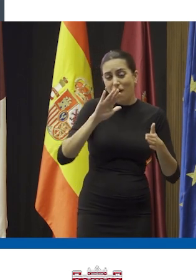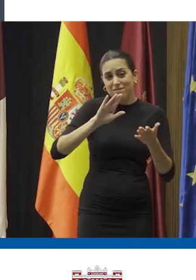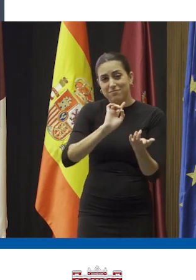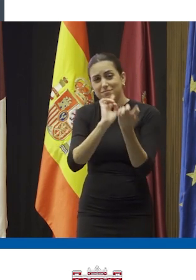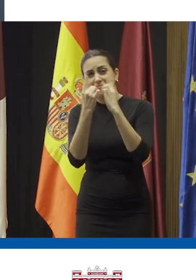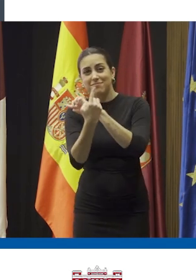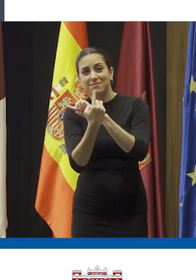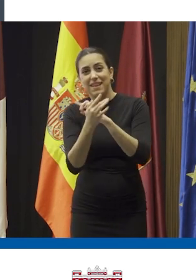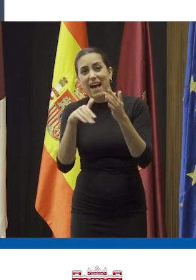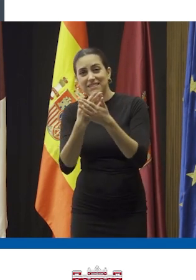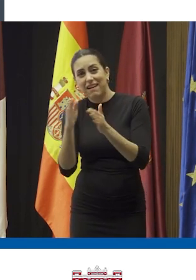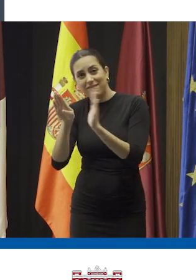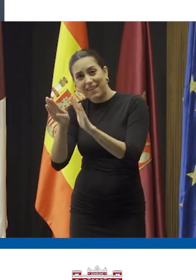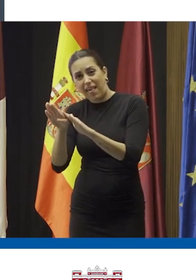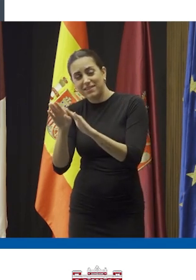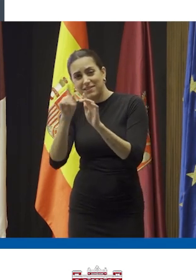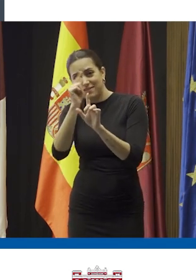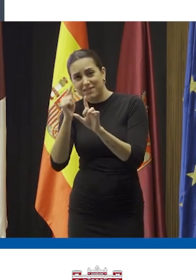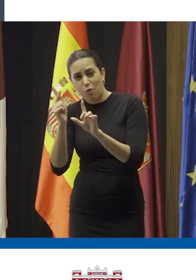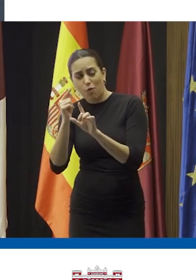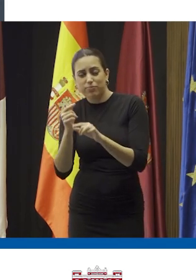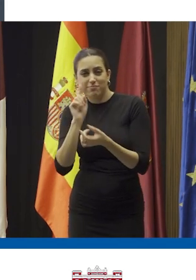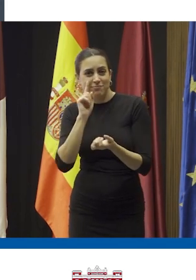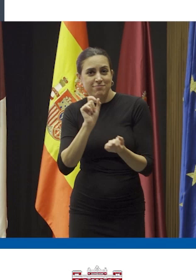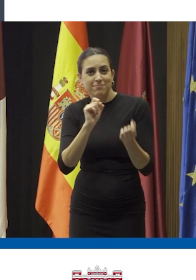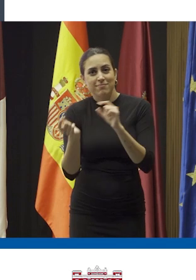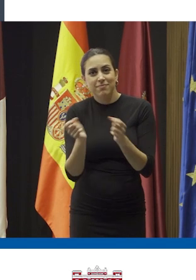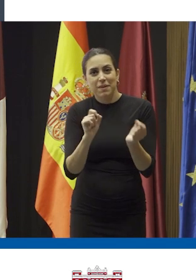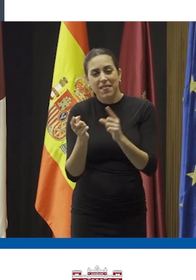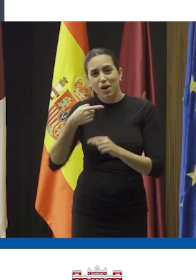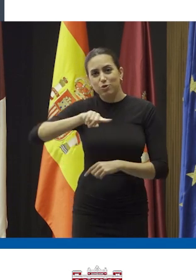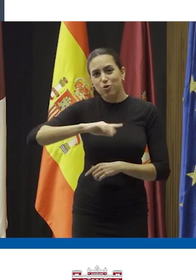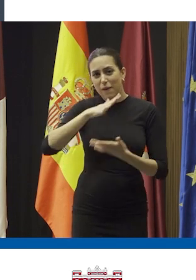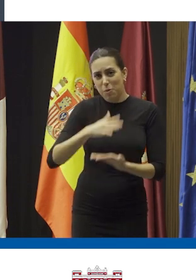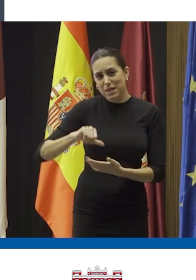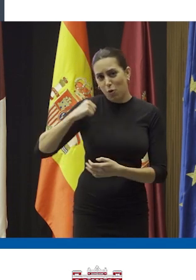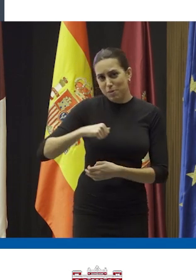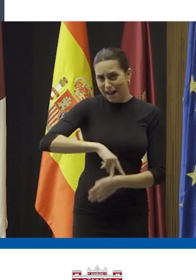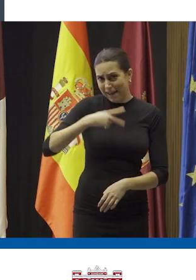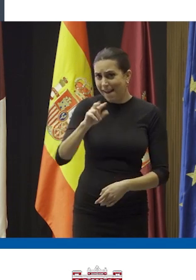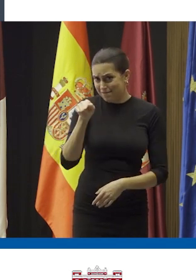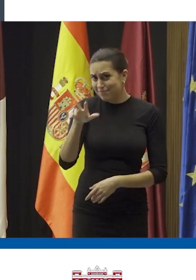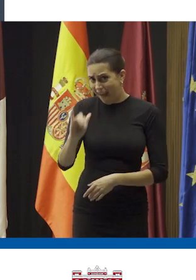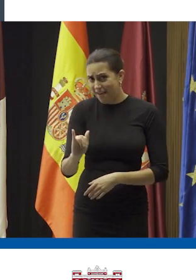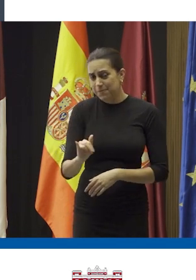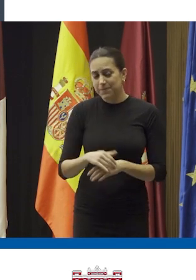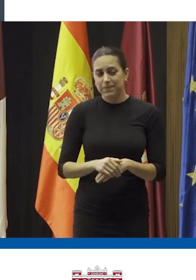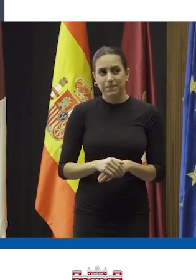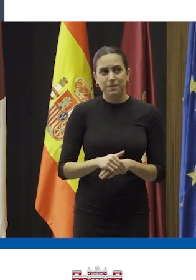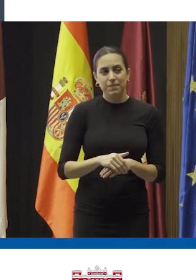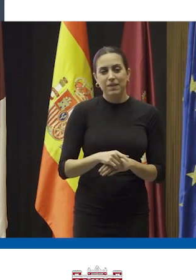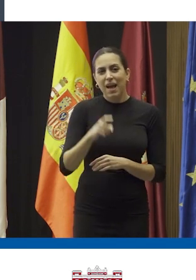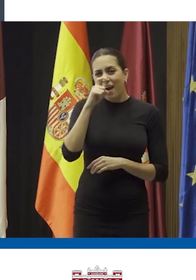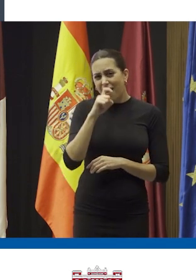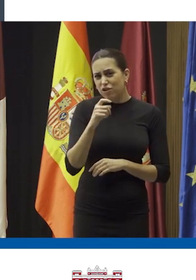aquí, esta de acá, que es muy parecida a la que tenemos en el hospital nuestro general. Hemos hecho en los últimos